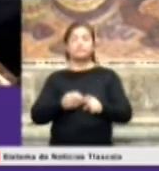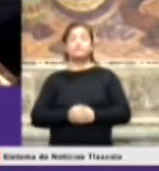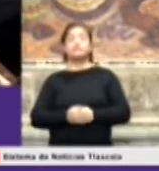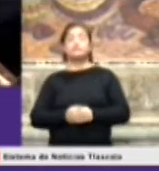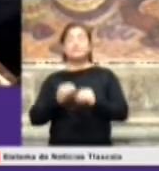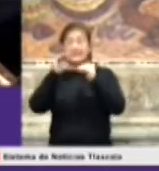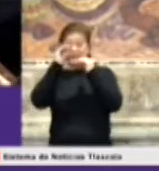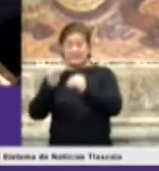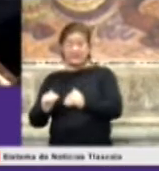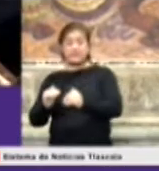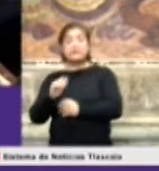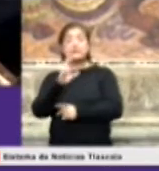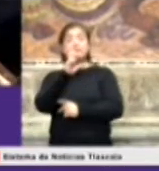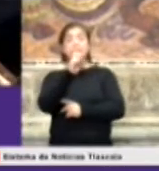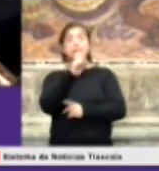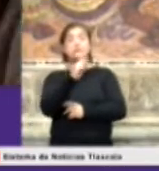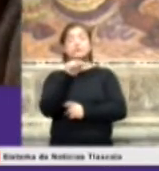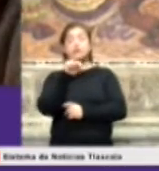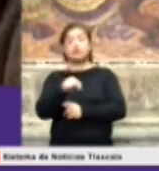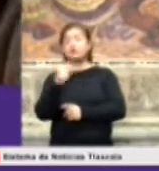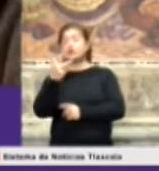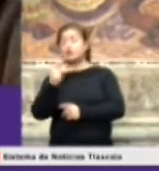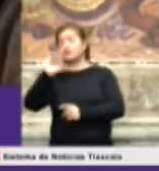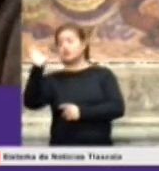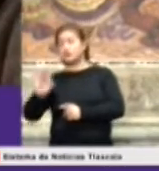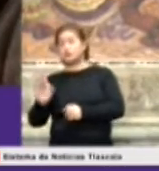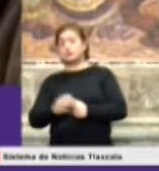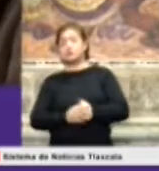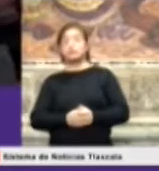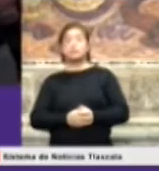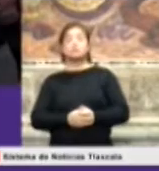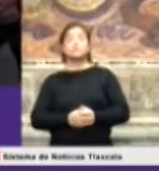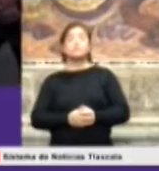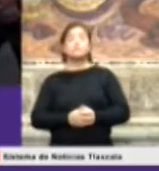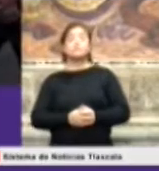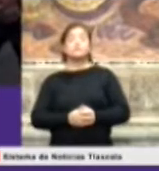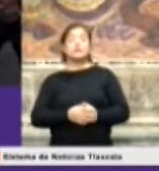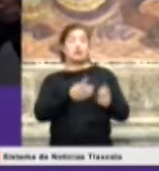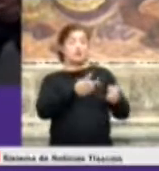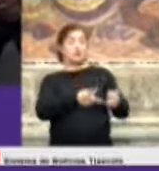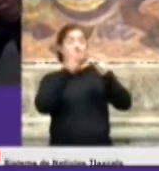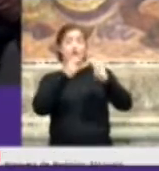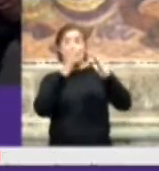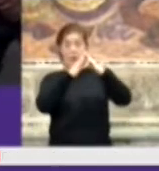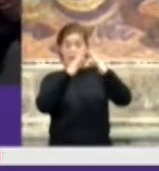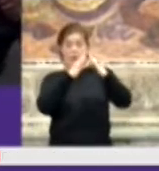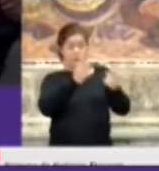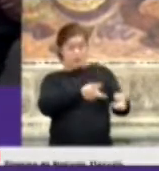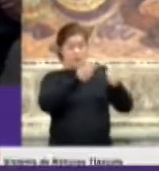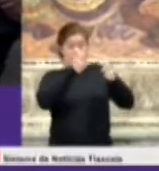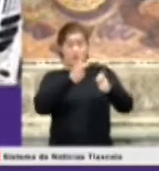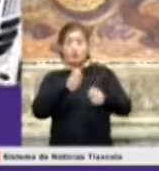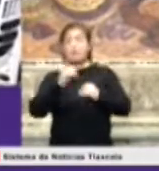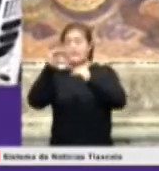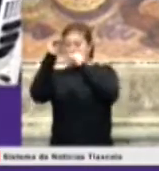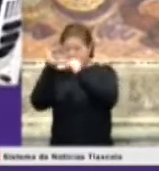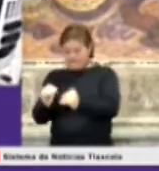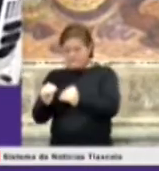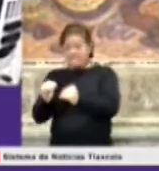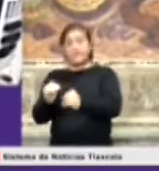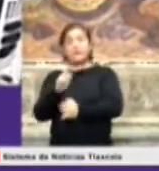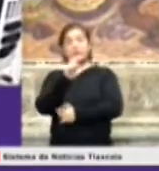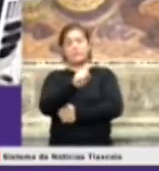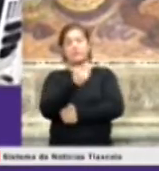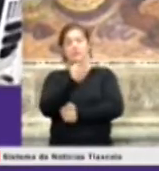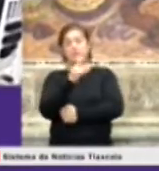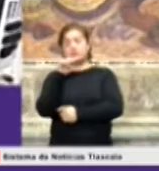de seguridad, la gobernadora Cuellar resaltó la reducción de los índices delictivos en un 14.5% de manera general.